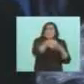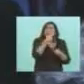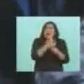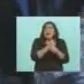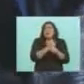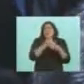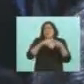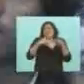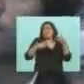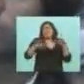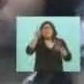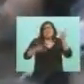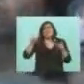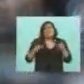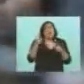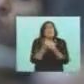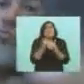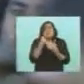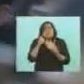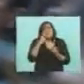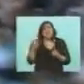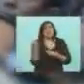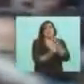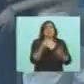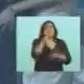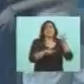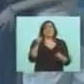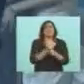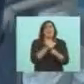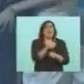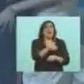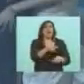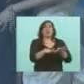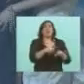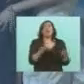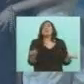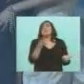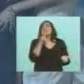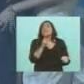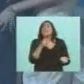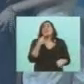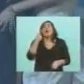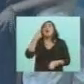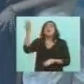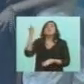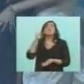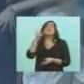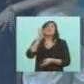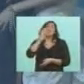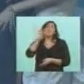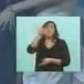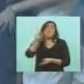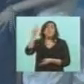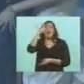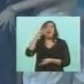miles y miles de puestos de trabajo que genera esta actividad. Y si no, cuéntenle a Hollywood en Estados Unidos,